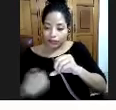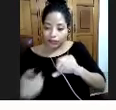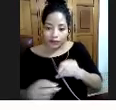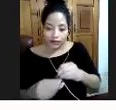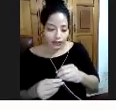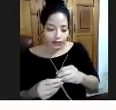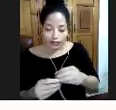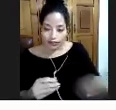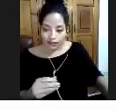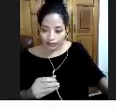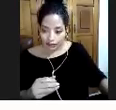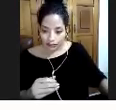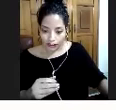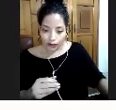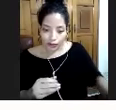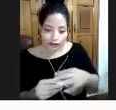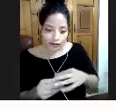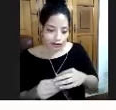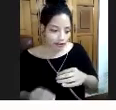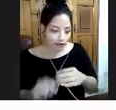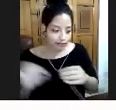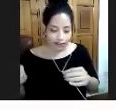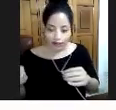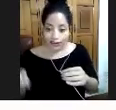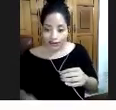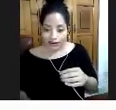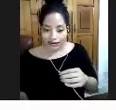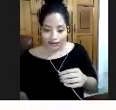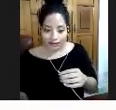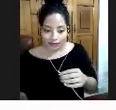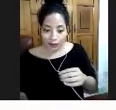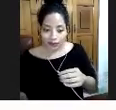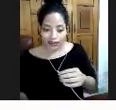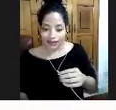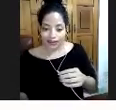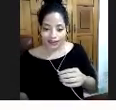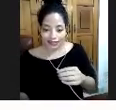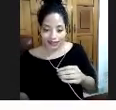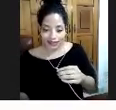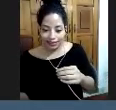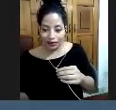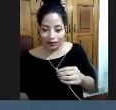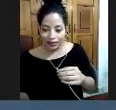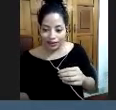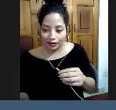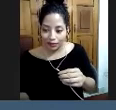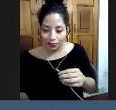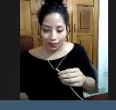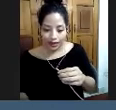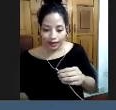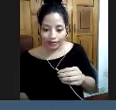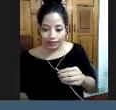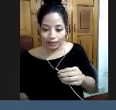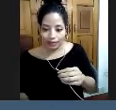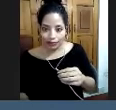Pasemos entonces, veo que ya son las 7:05, pasemos entonces a nuestra última pregunta de la jornada de hoy.